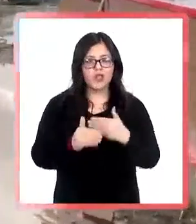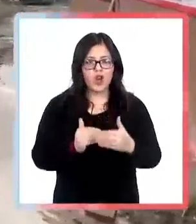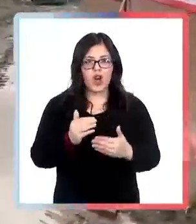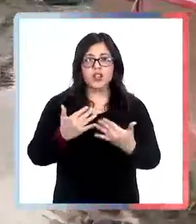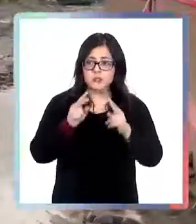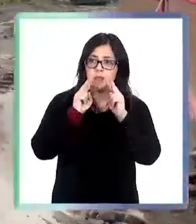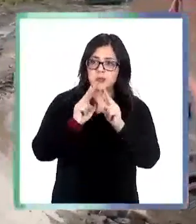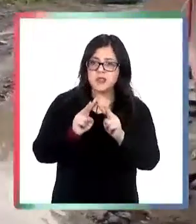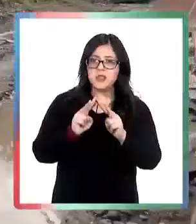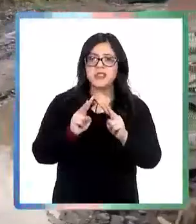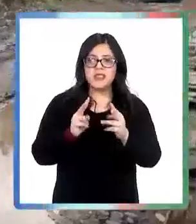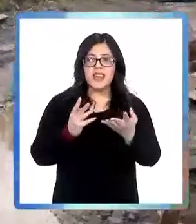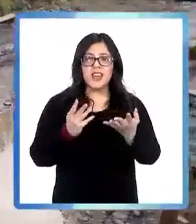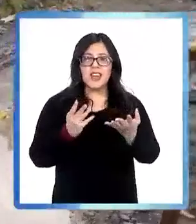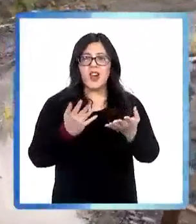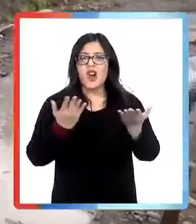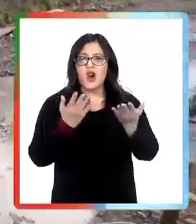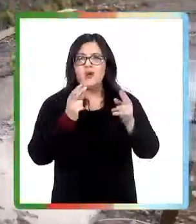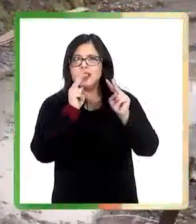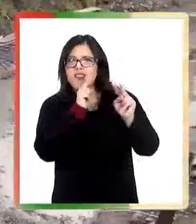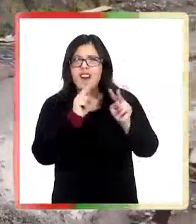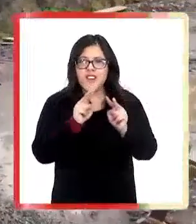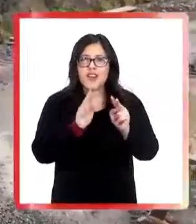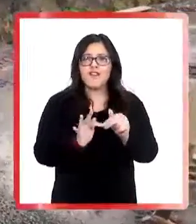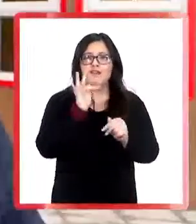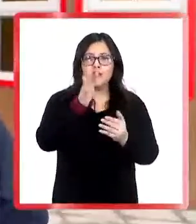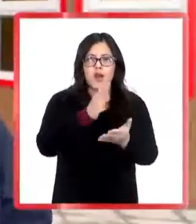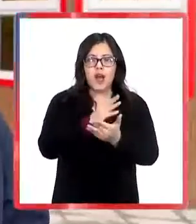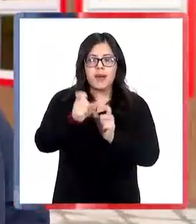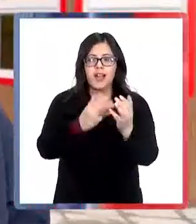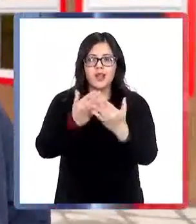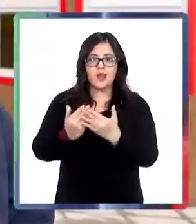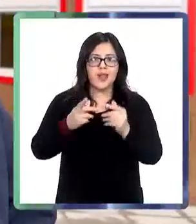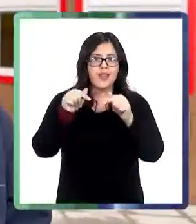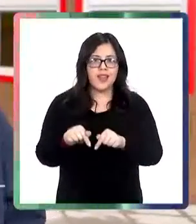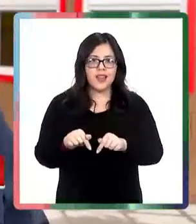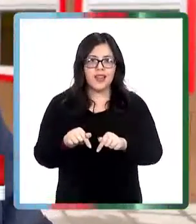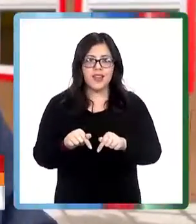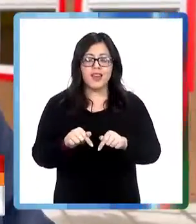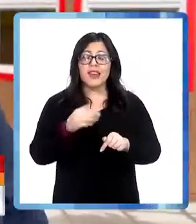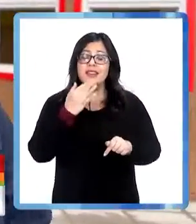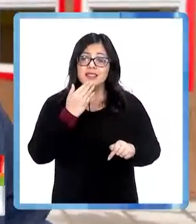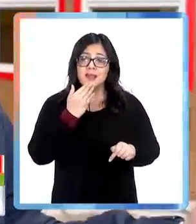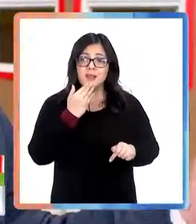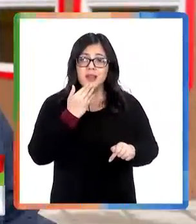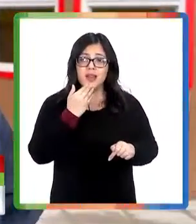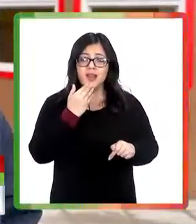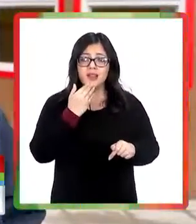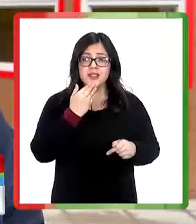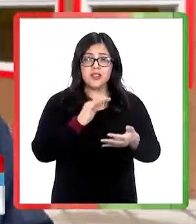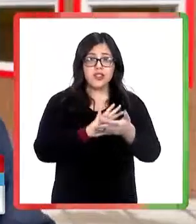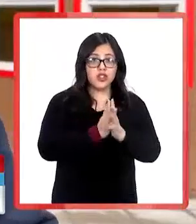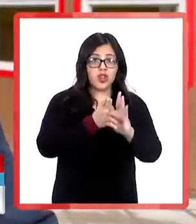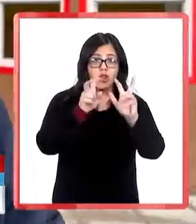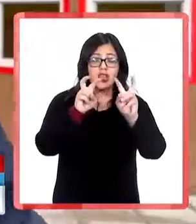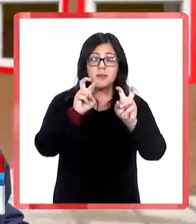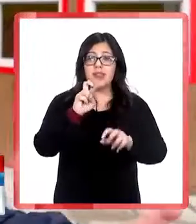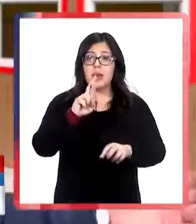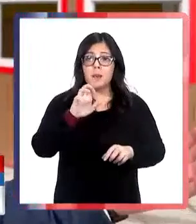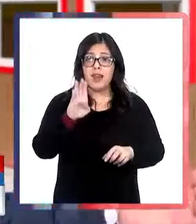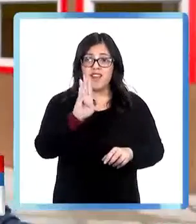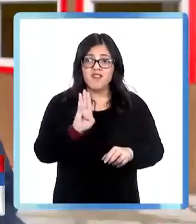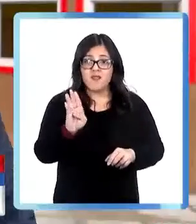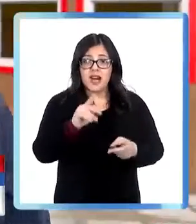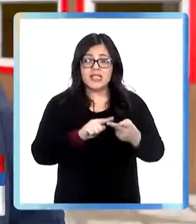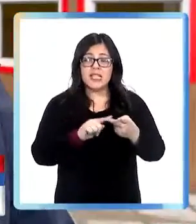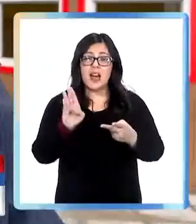cómo hacer esta futura escuela para los estudiantes del sector, que va a tener también todo lo que es prebásica y básica. Y